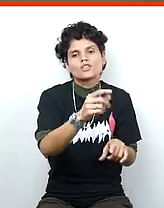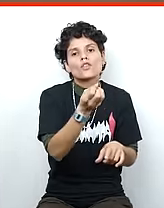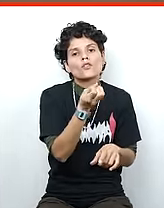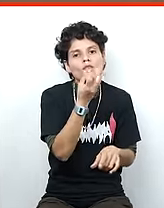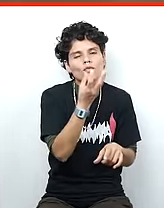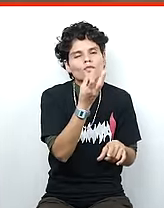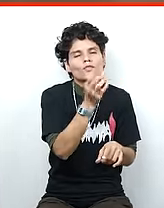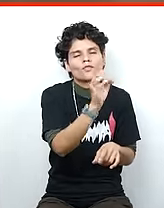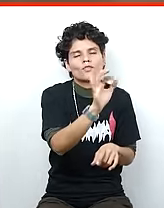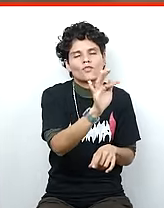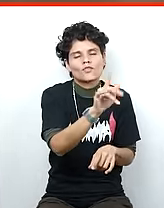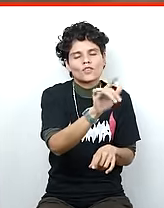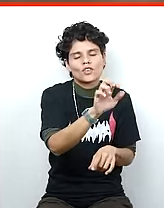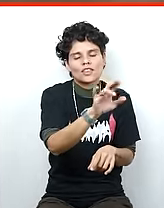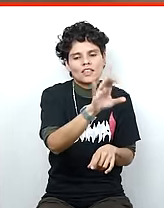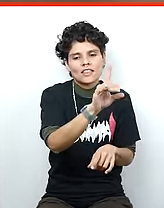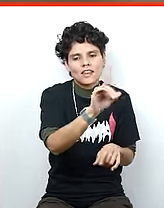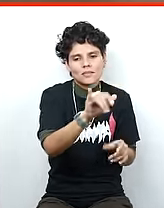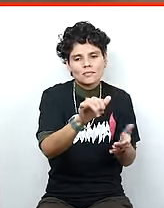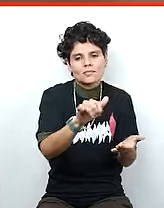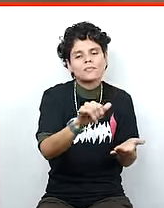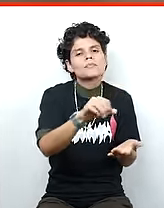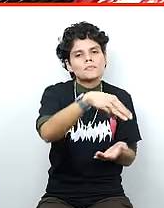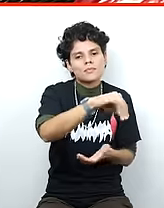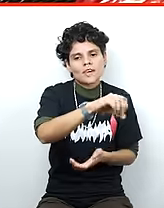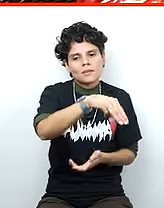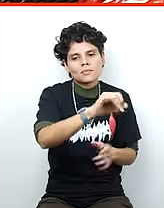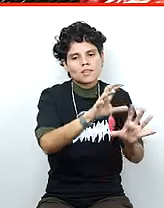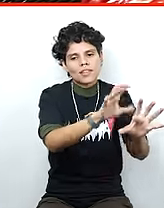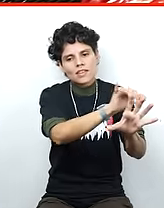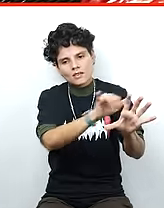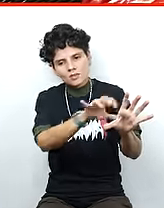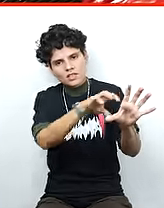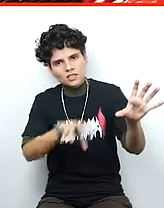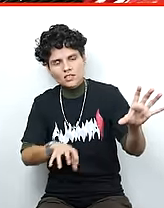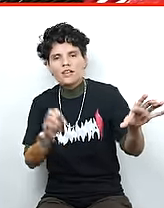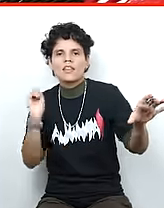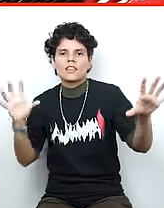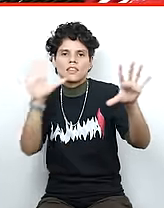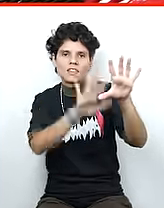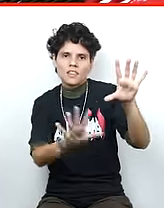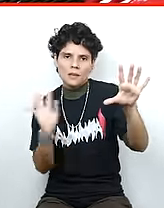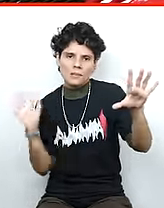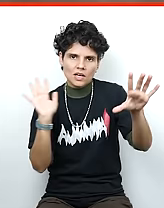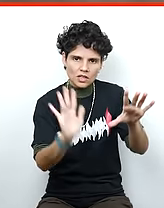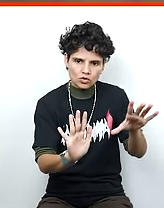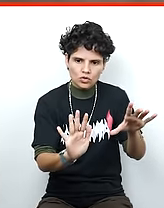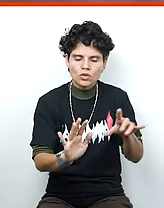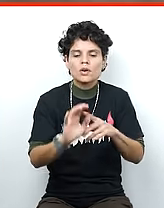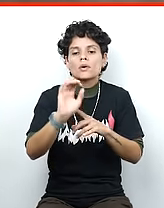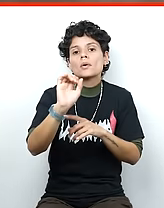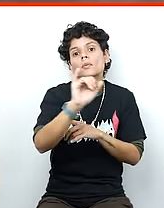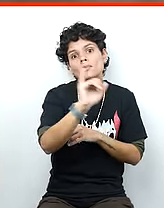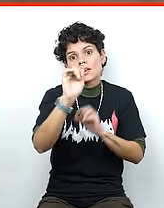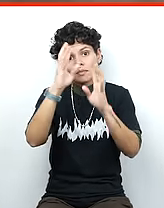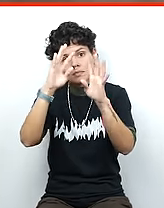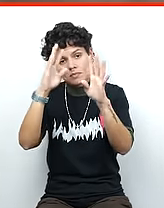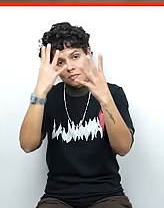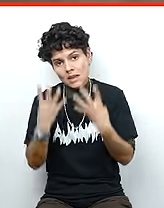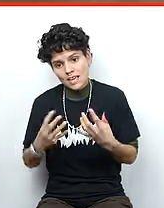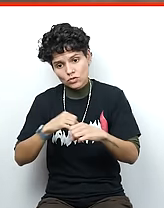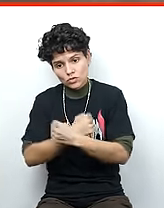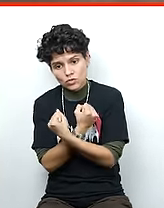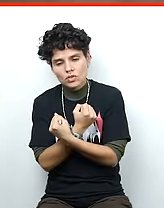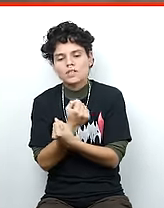era en Florida, Miami. Y después yo al centro de migración. Sí, en verdad fue loca la weá porque yo cuando salí de preso salí con probatoria 2 años.